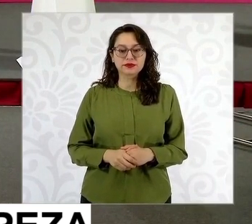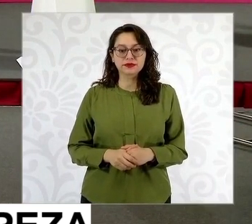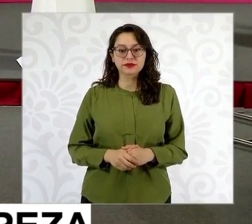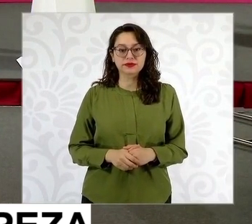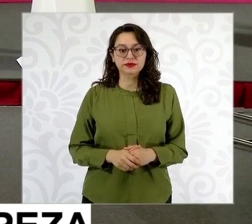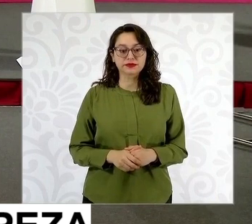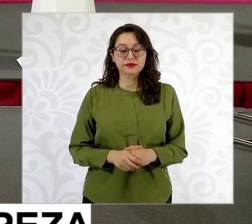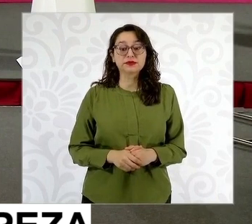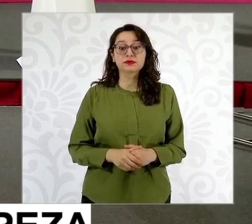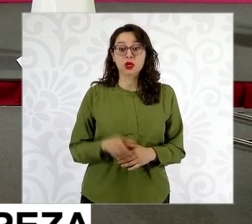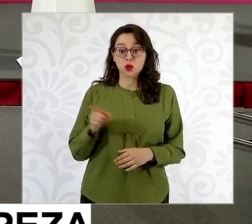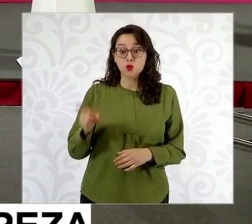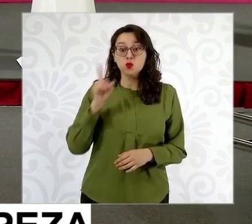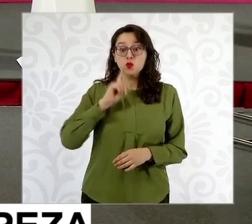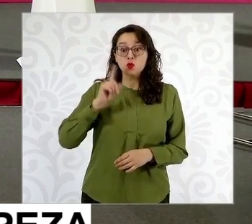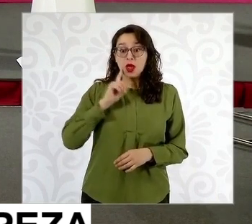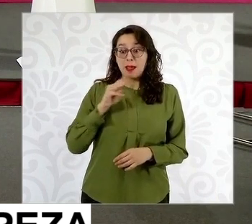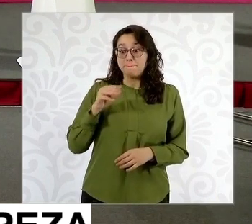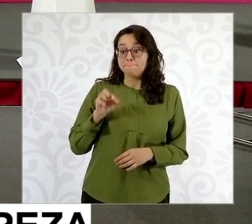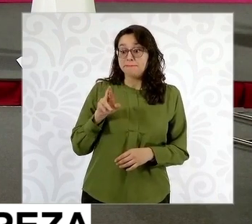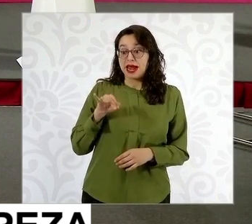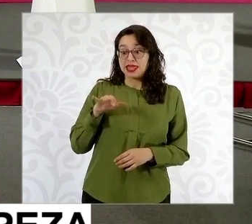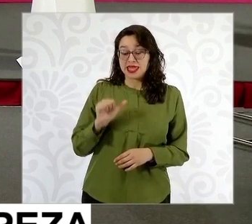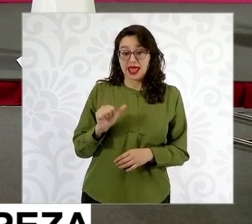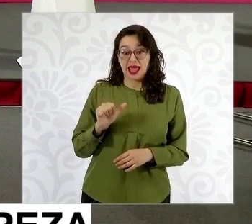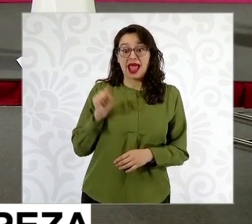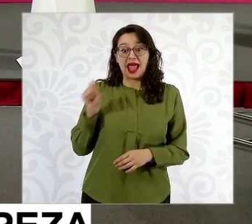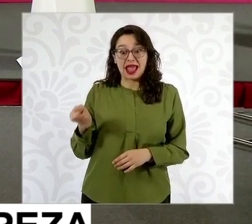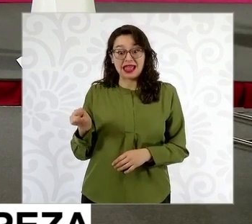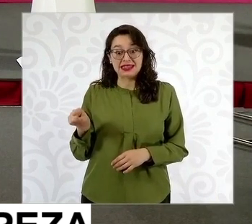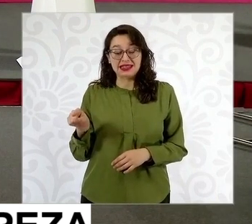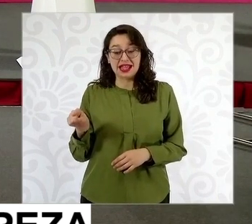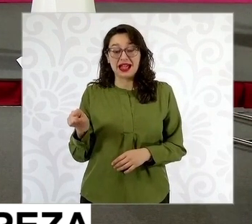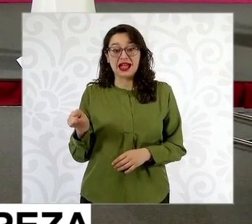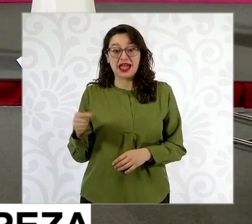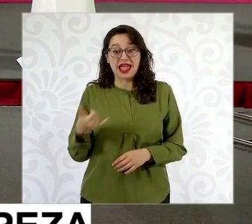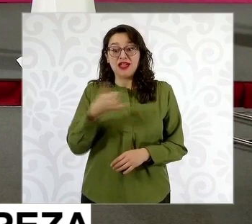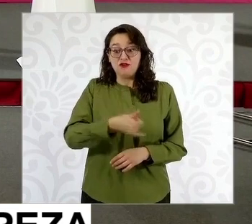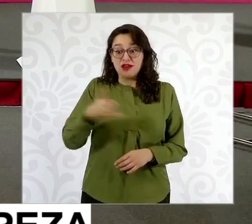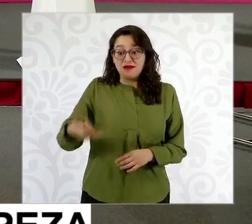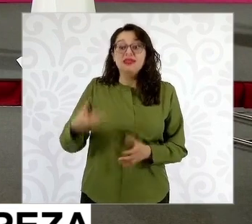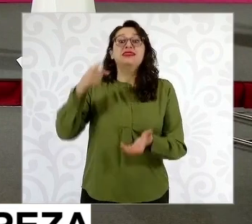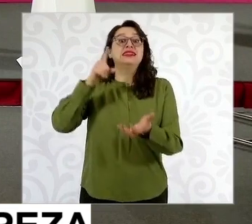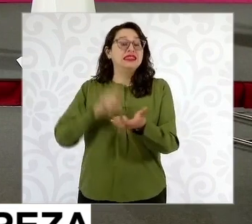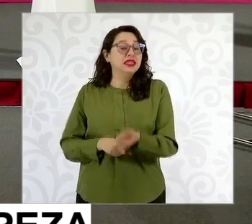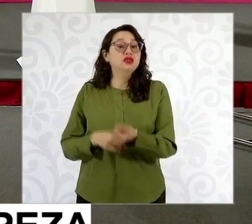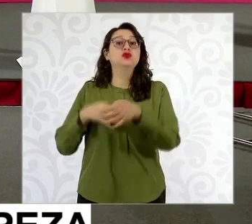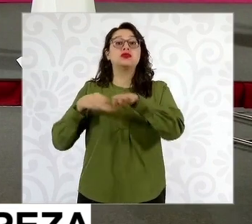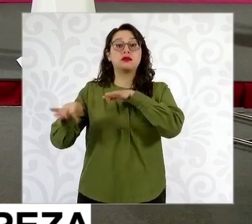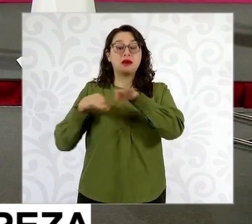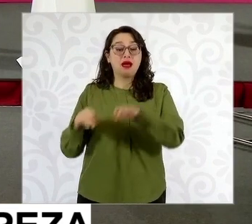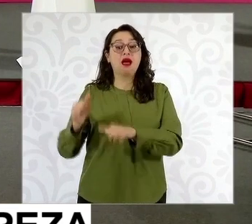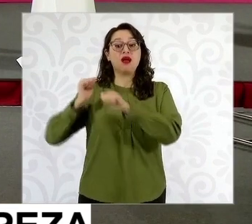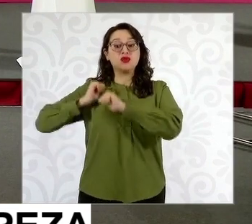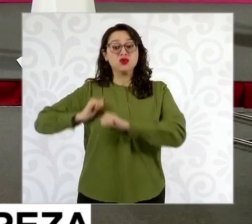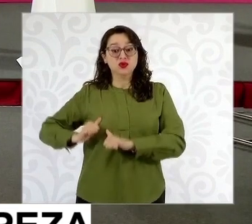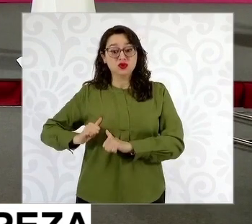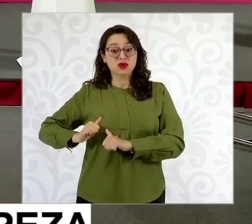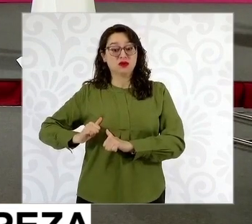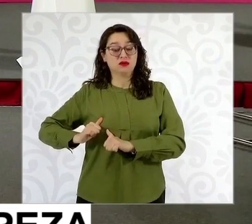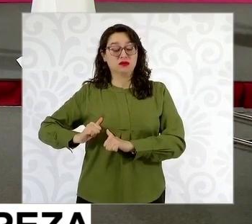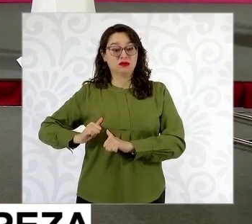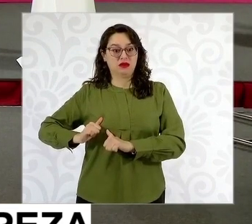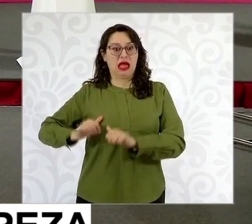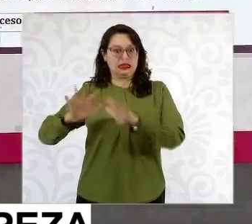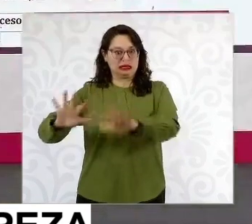Actualmente, María N forma parte del órgano máximo de gobierno del Infonavit, que es la Asamblea